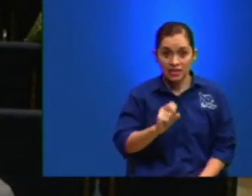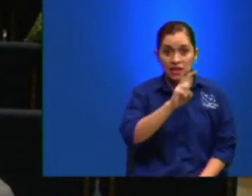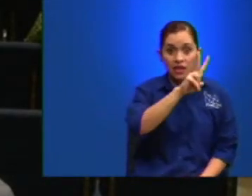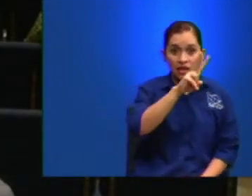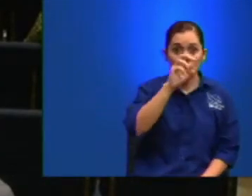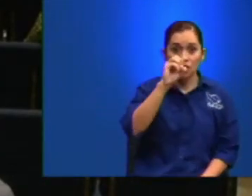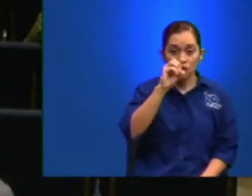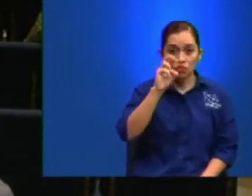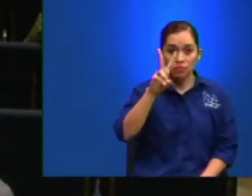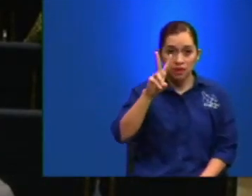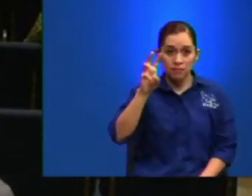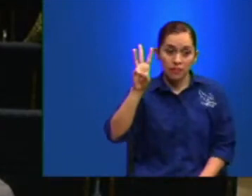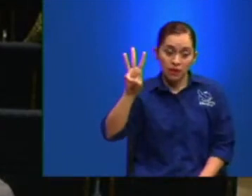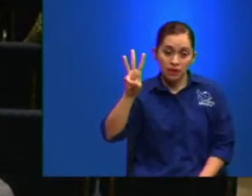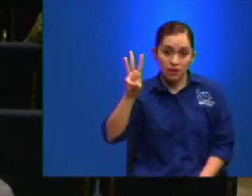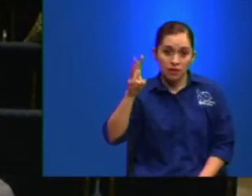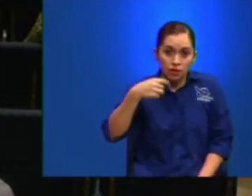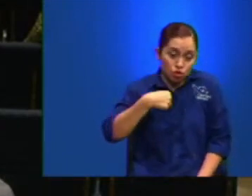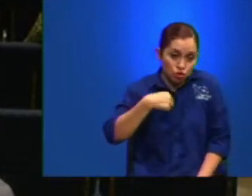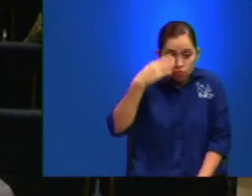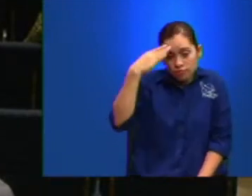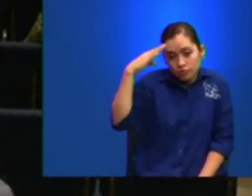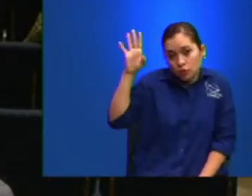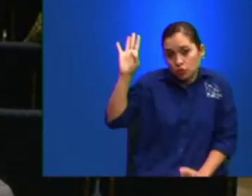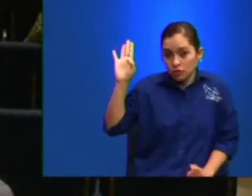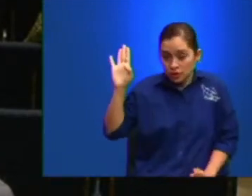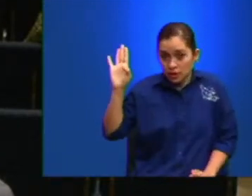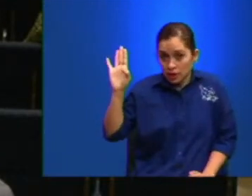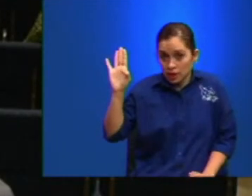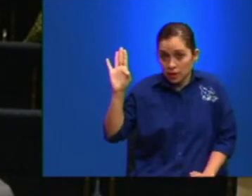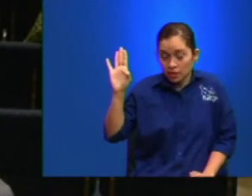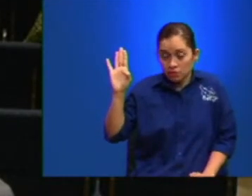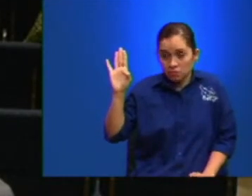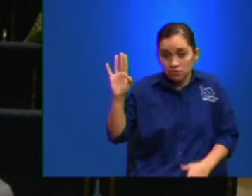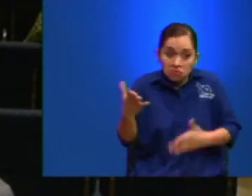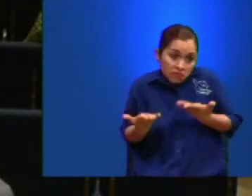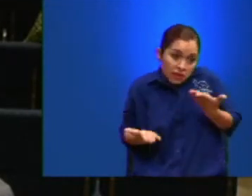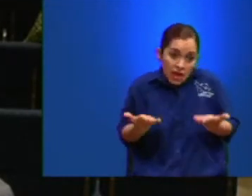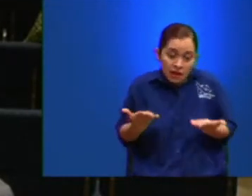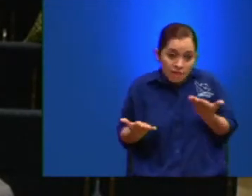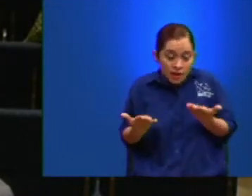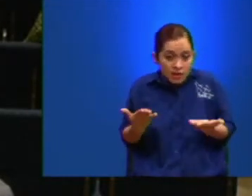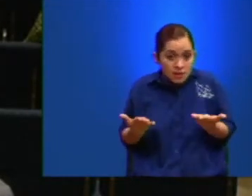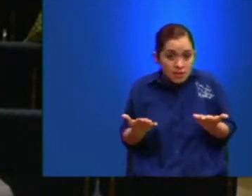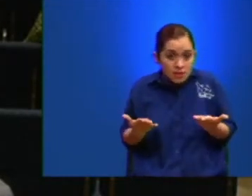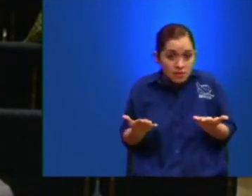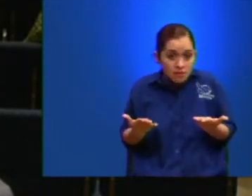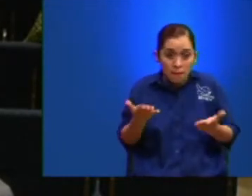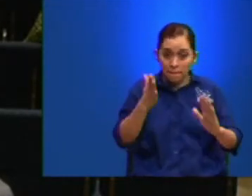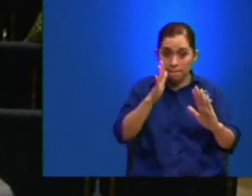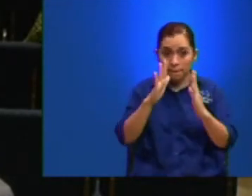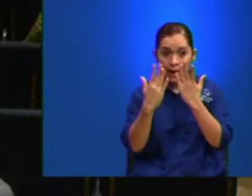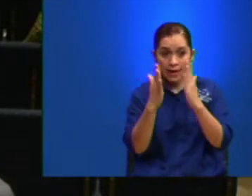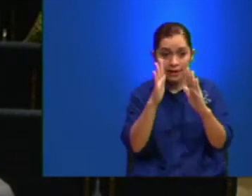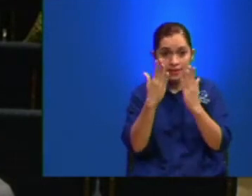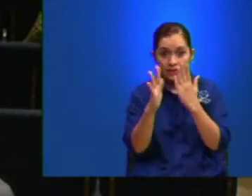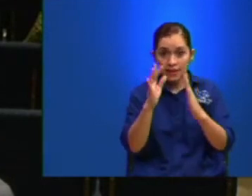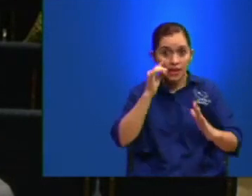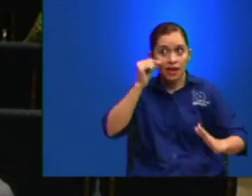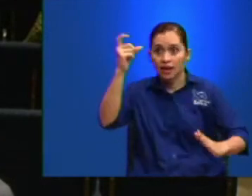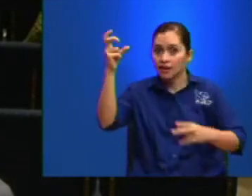a decir que yo estoy diciendo que el señor viene del 2023 pero pareciera verdad porque él va no es de una